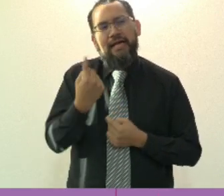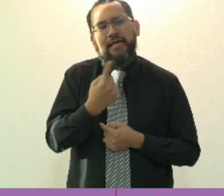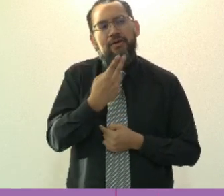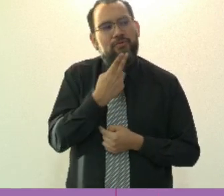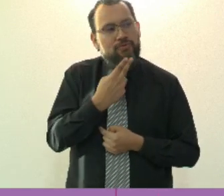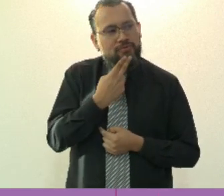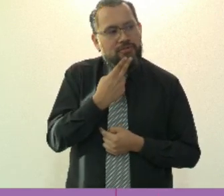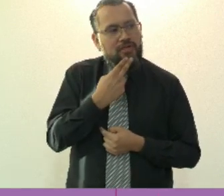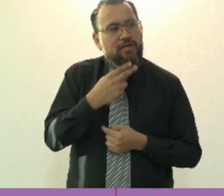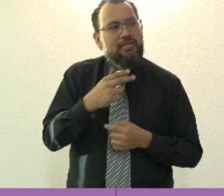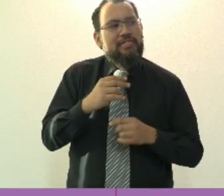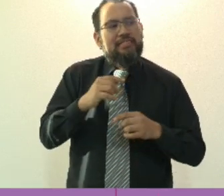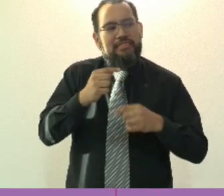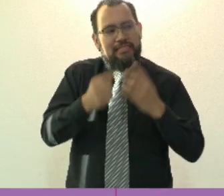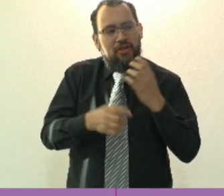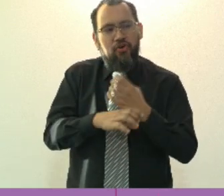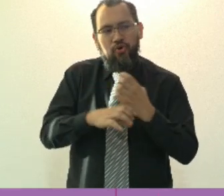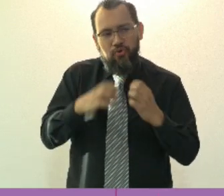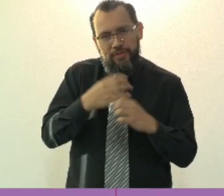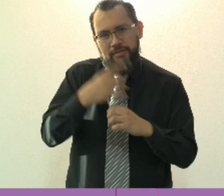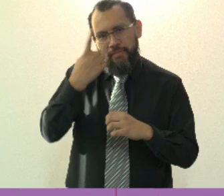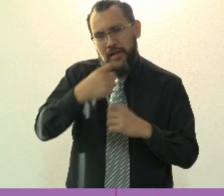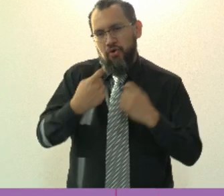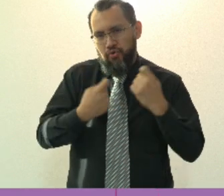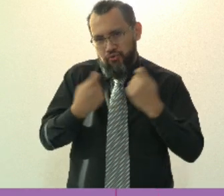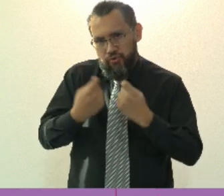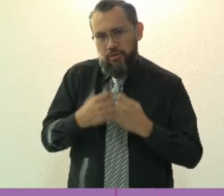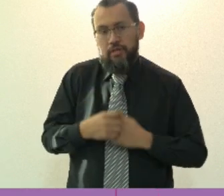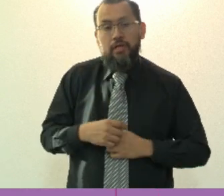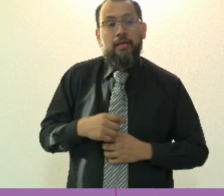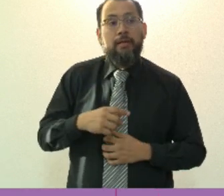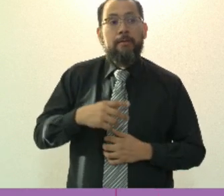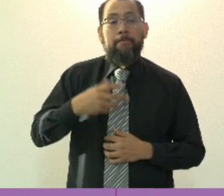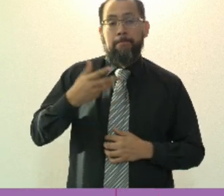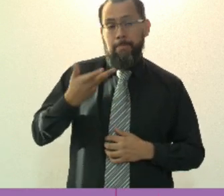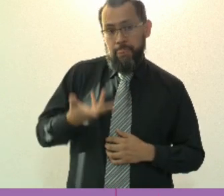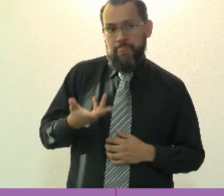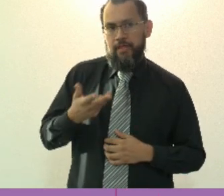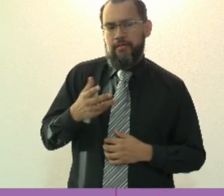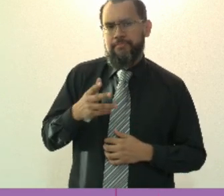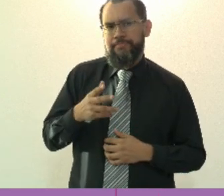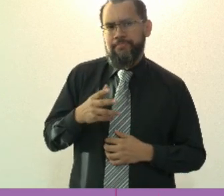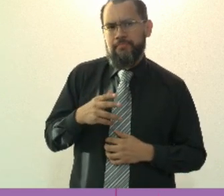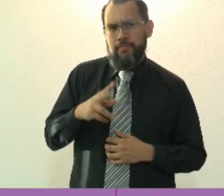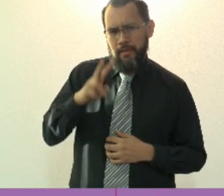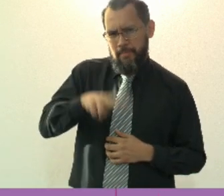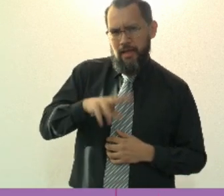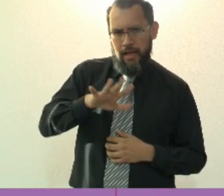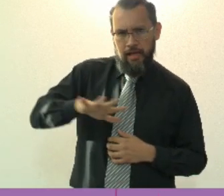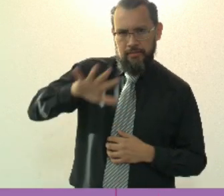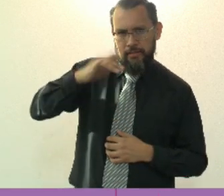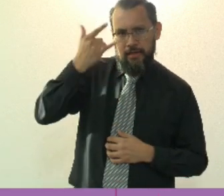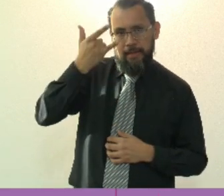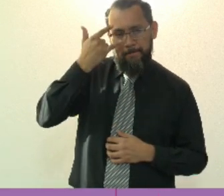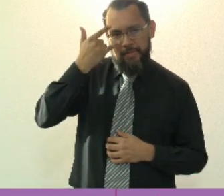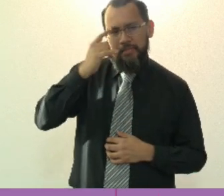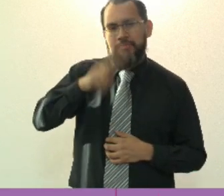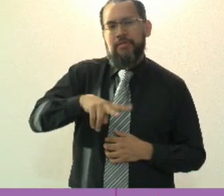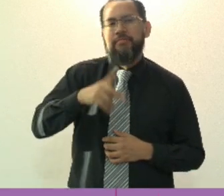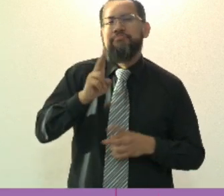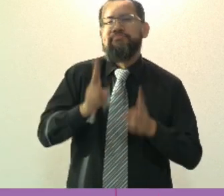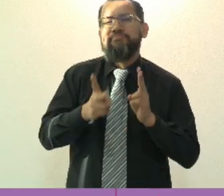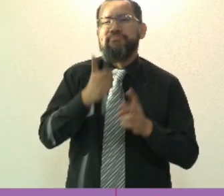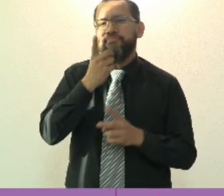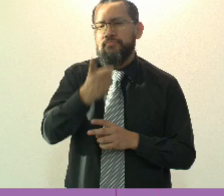control archivístico? Afortunadamente, doctor, aquí mi par de Coahuila y en Campeche coincidimos en que